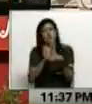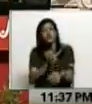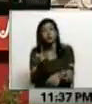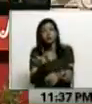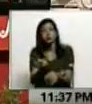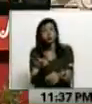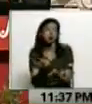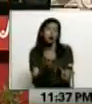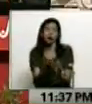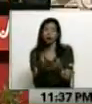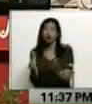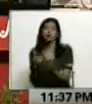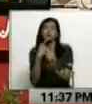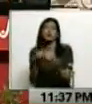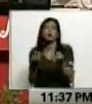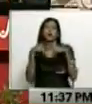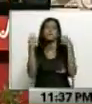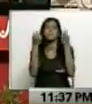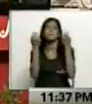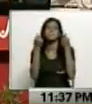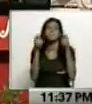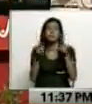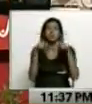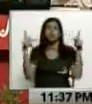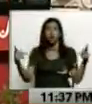el 21 4 días después se